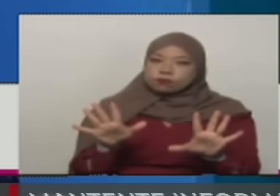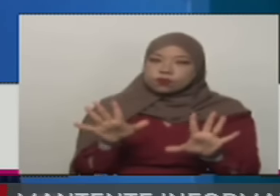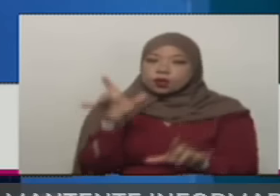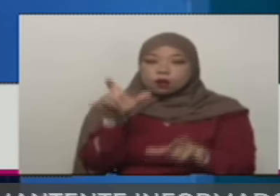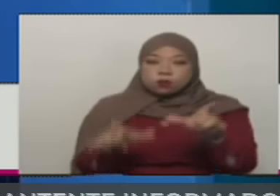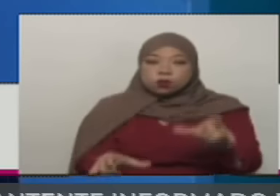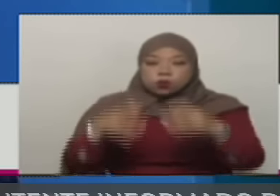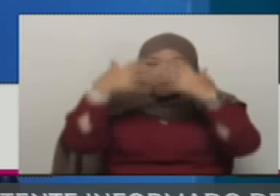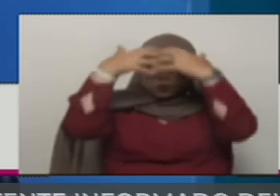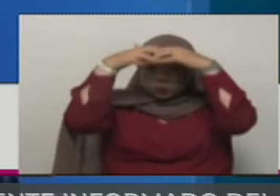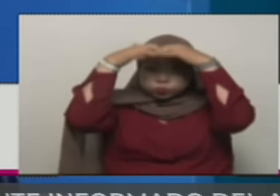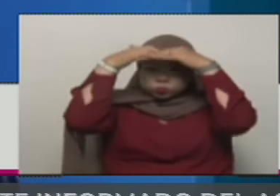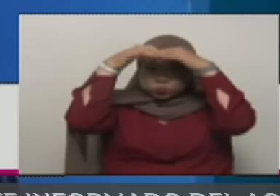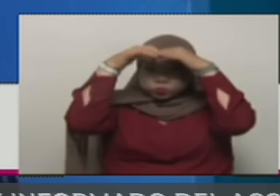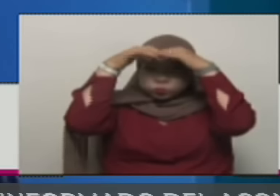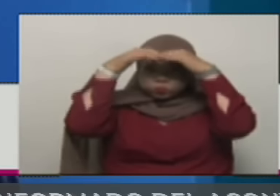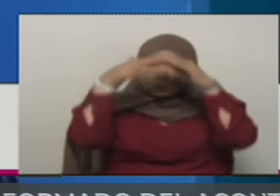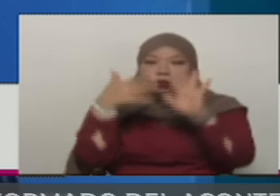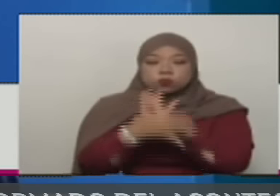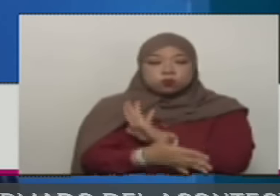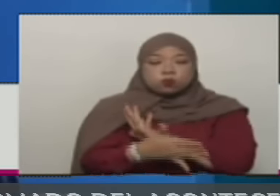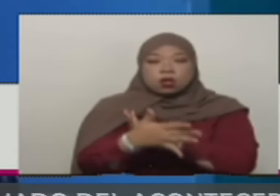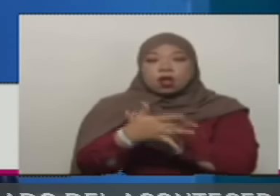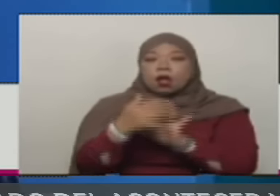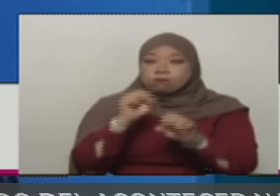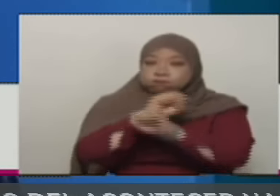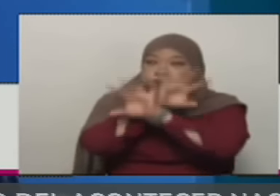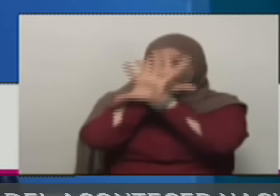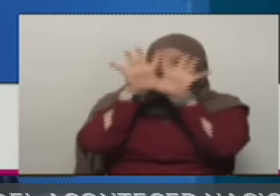En el espíritu humanista de nuestra revolución bolivariana.